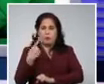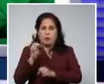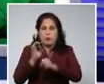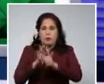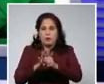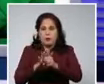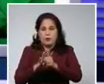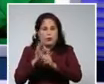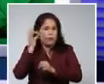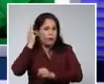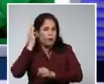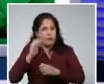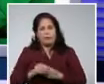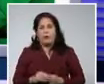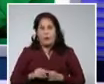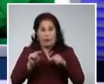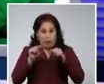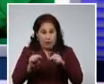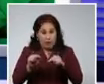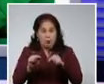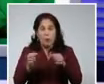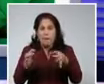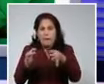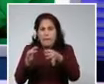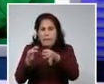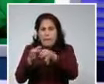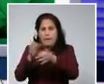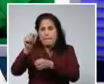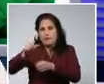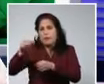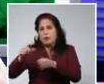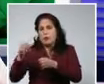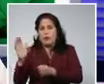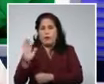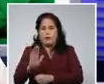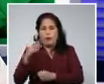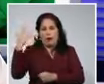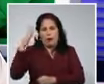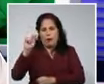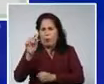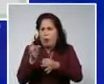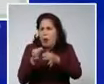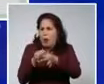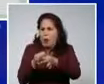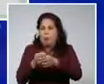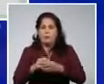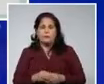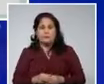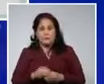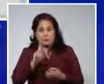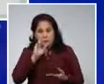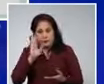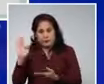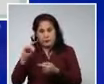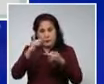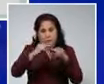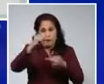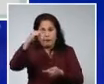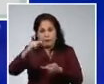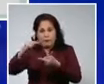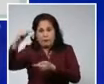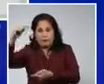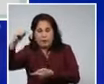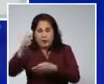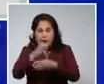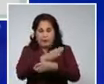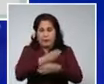país, que ha permitido que se reduzca este número. Ahí en el gráfico se puede ver que,